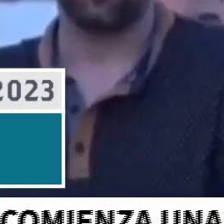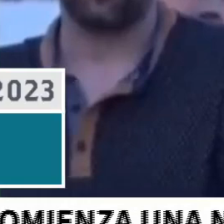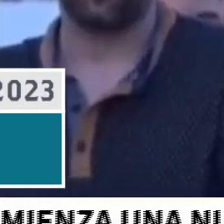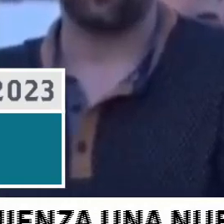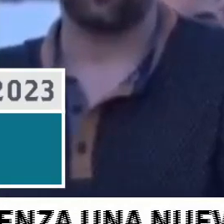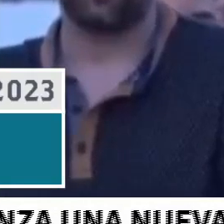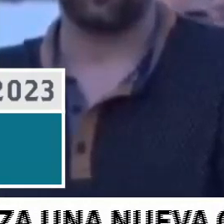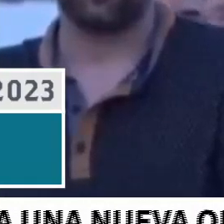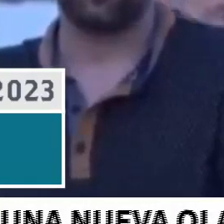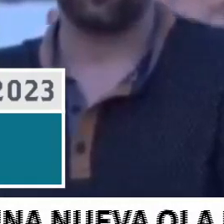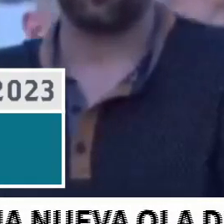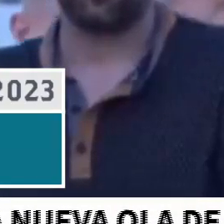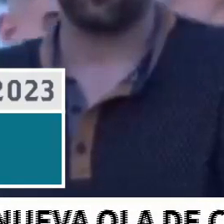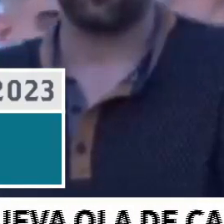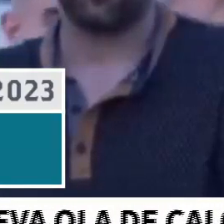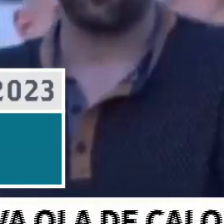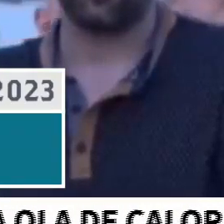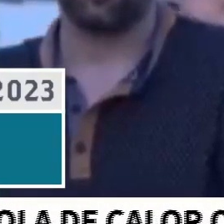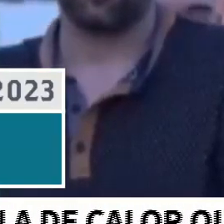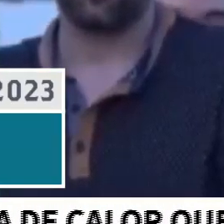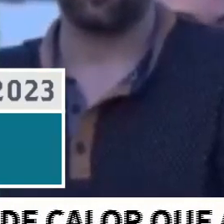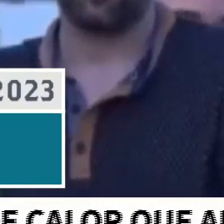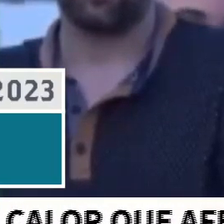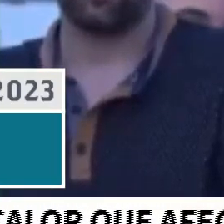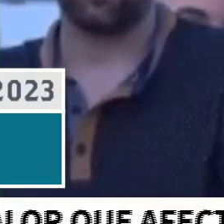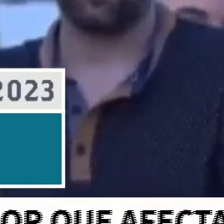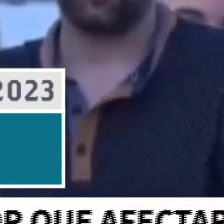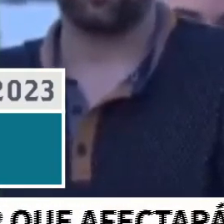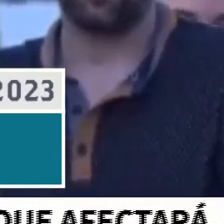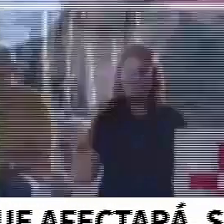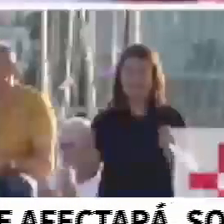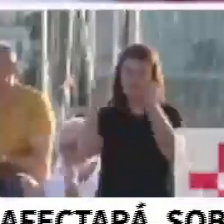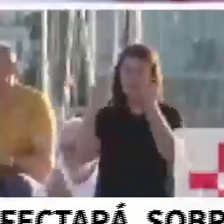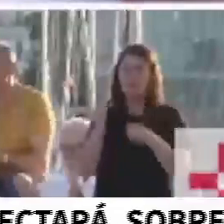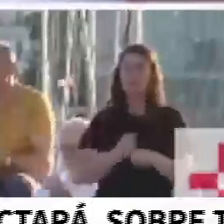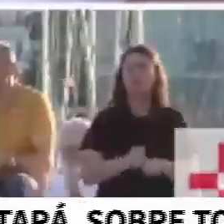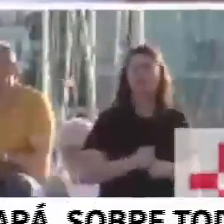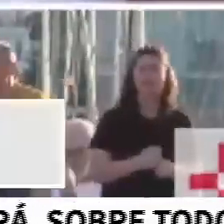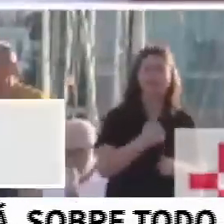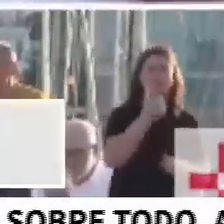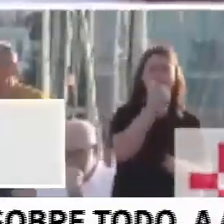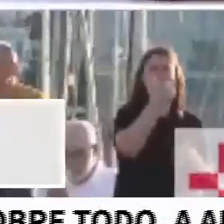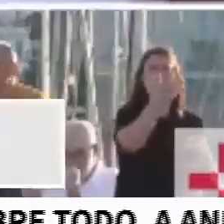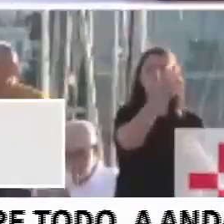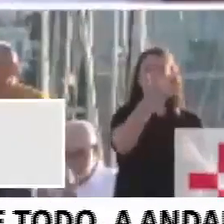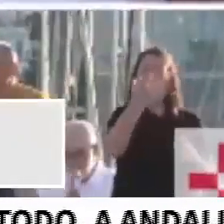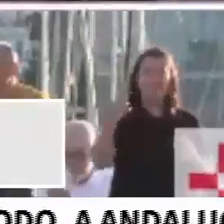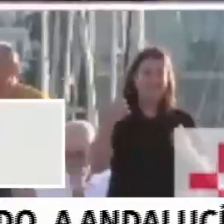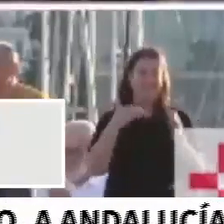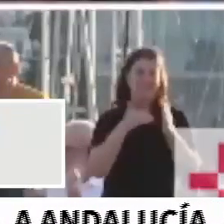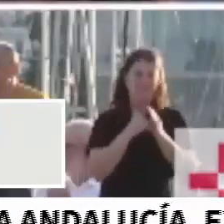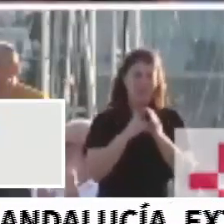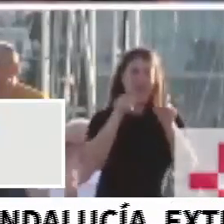Y ha dicho que después de las elecciones va a llamar a Pedro Sánchez para que se abstenga o para que lo apoye. La candidata de Sumar eligió Coruña, donde